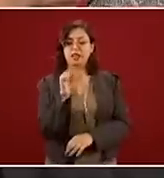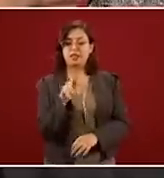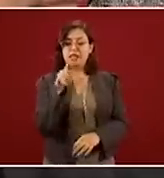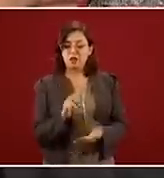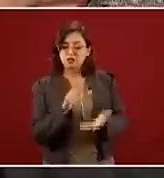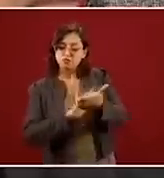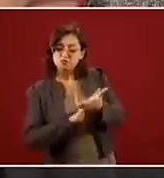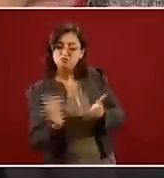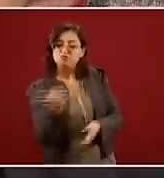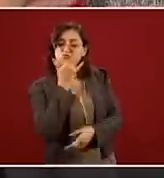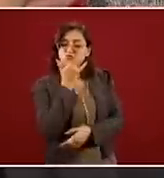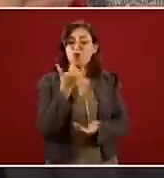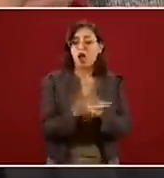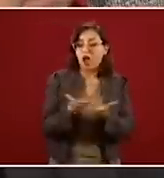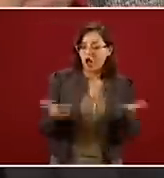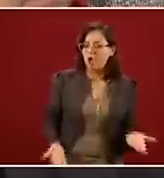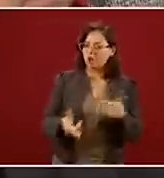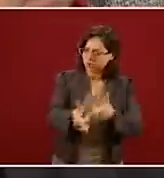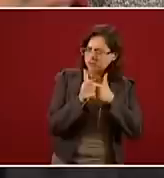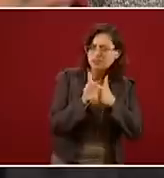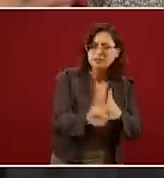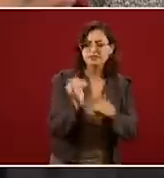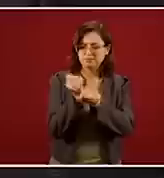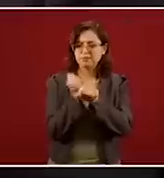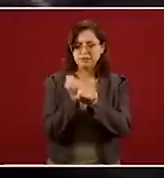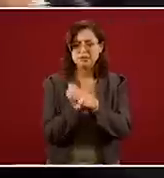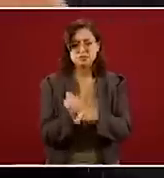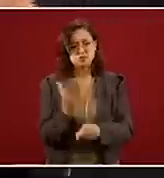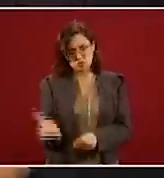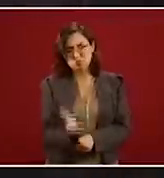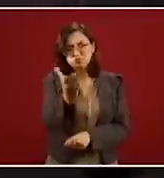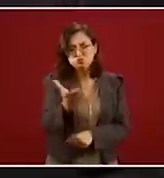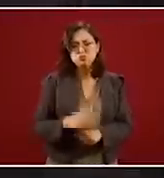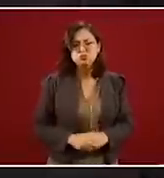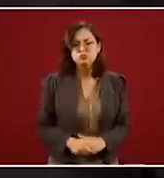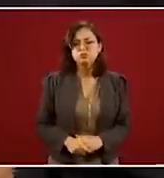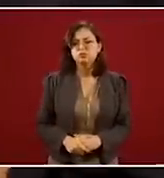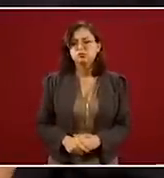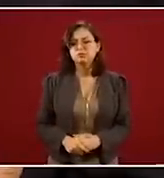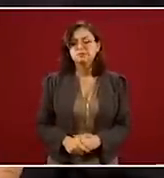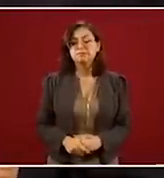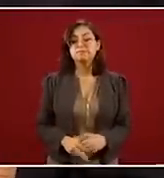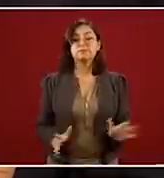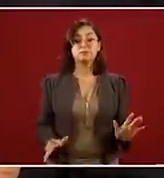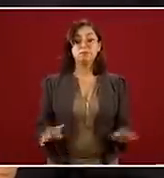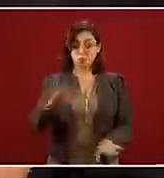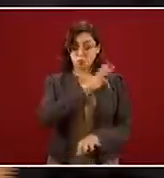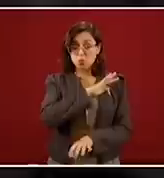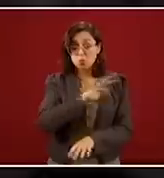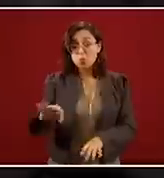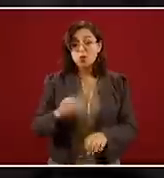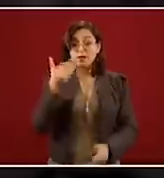darle seguimiento a ese tipo, a esas acciones que hubo en ese tiempo? Sí, si existe el proceso,